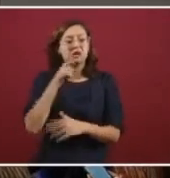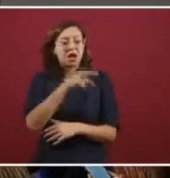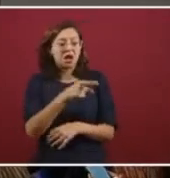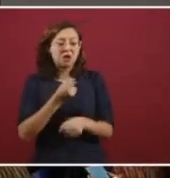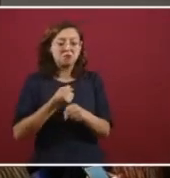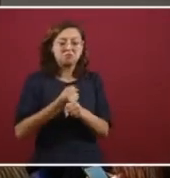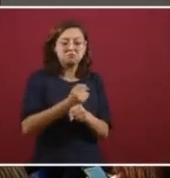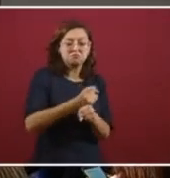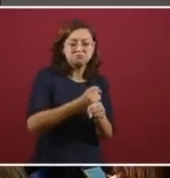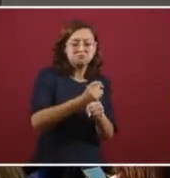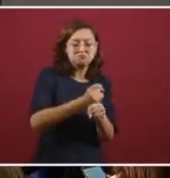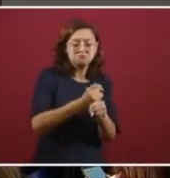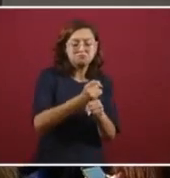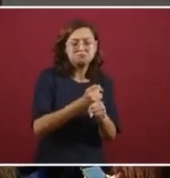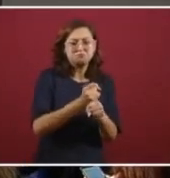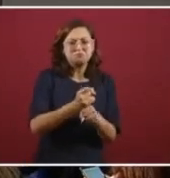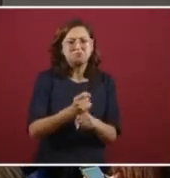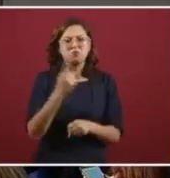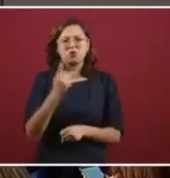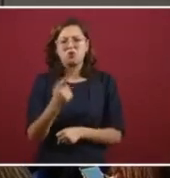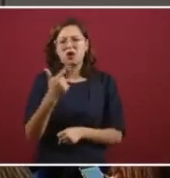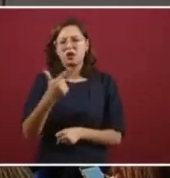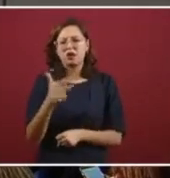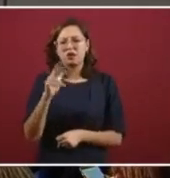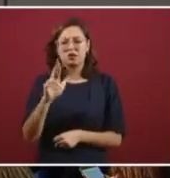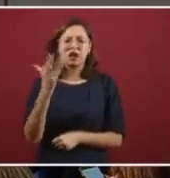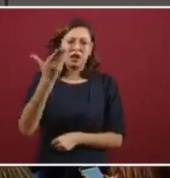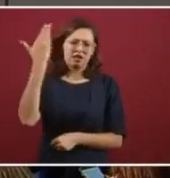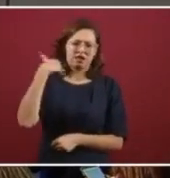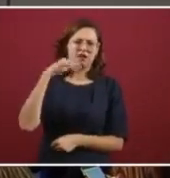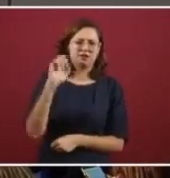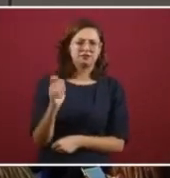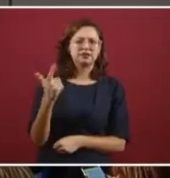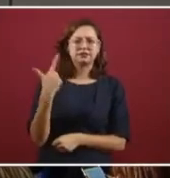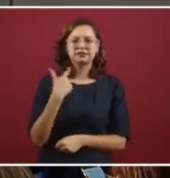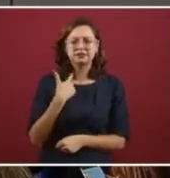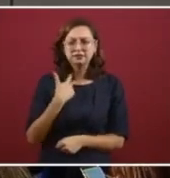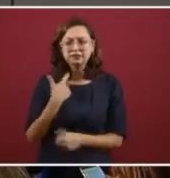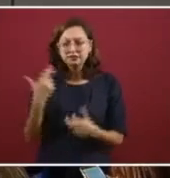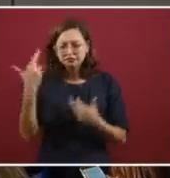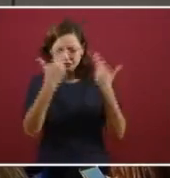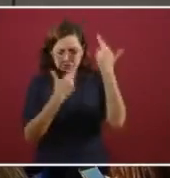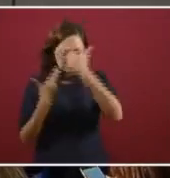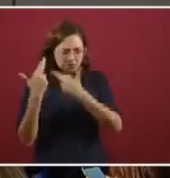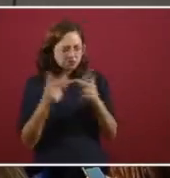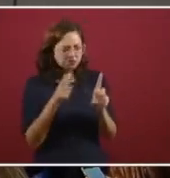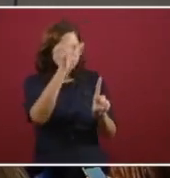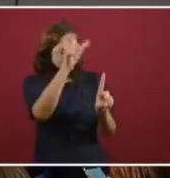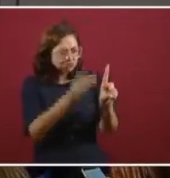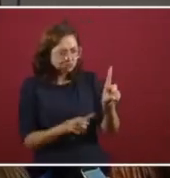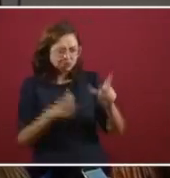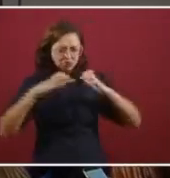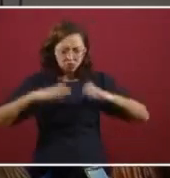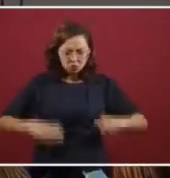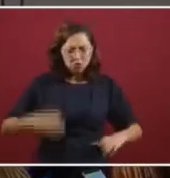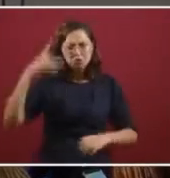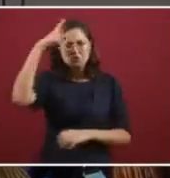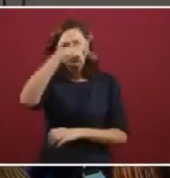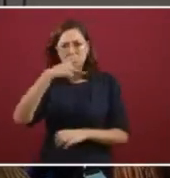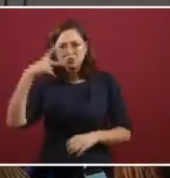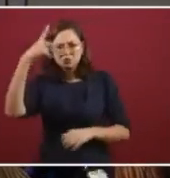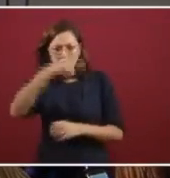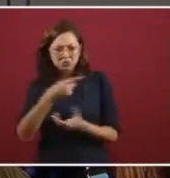tras la liberación de gilberto lópez astudillo alias el gil implicado en el caso de los 43 normalistas desaparecidos en ayotzinapa